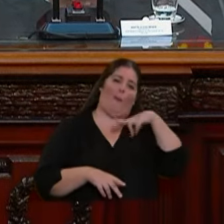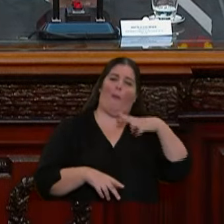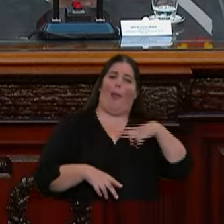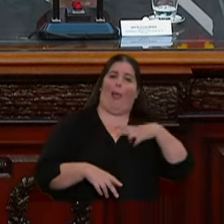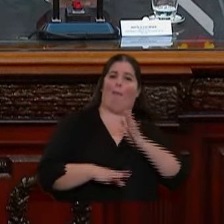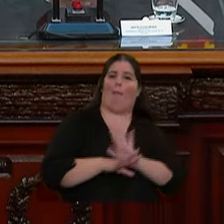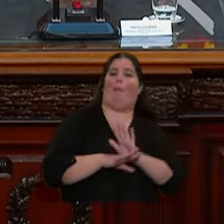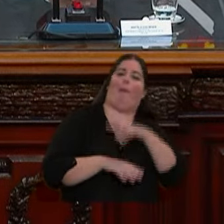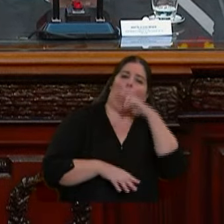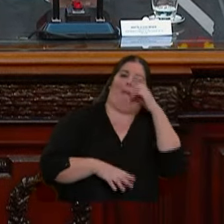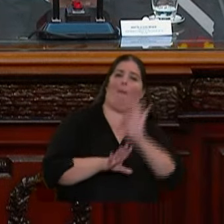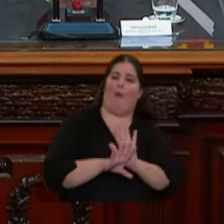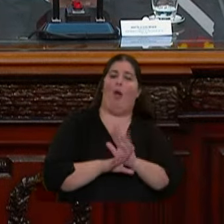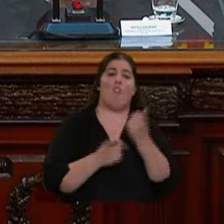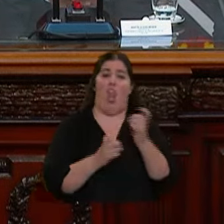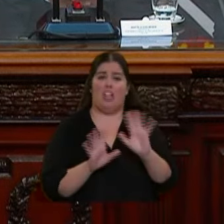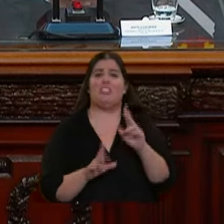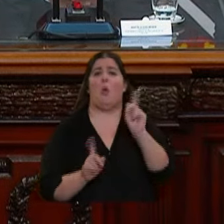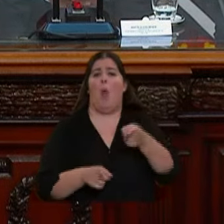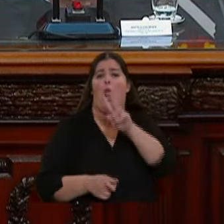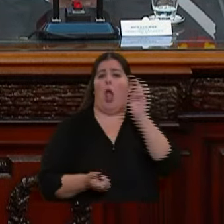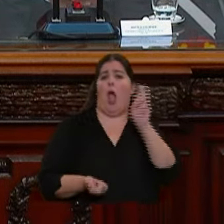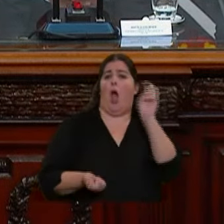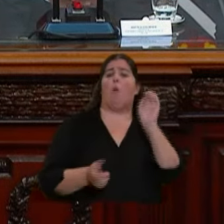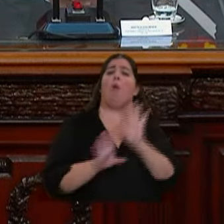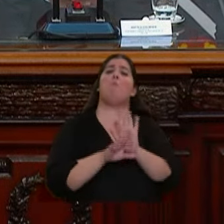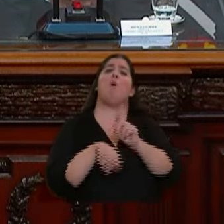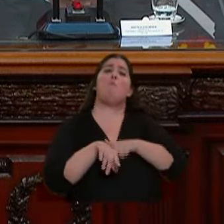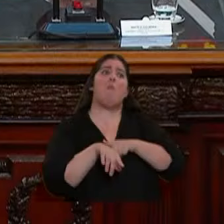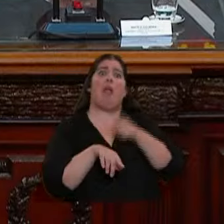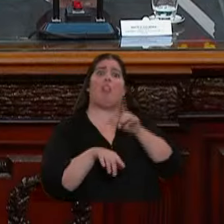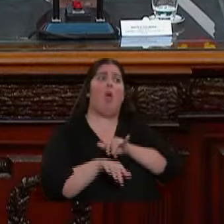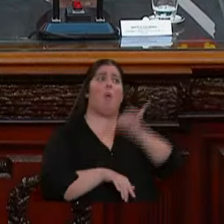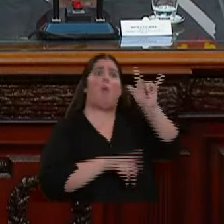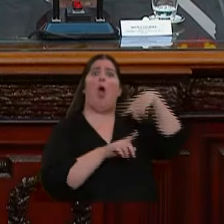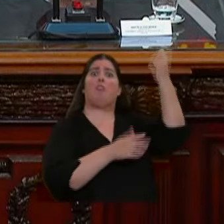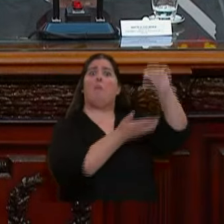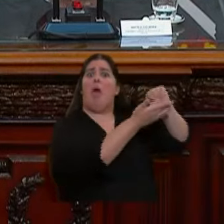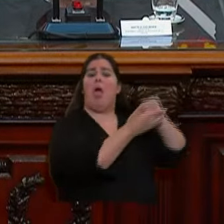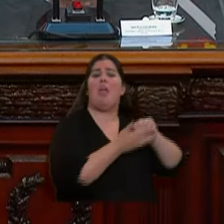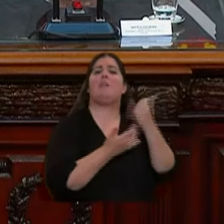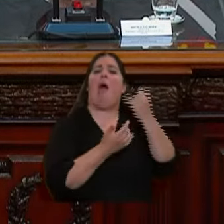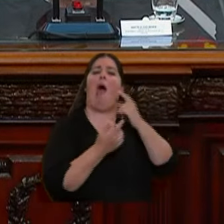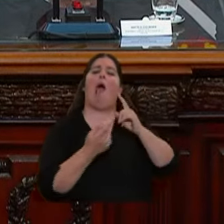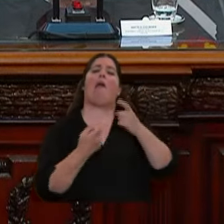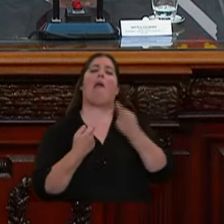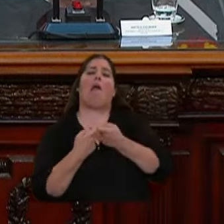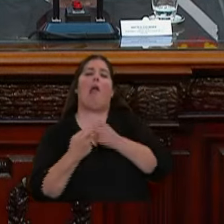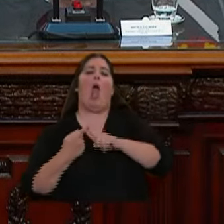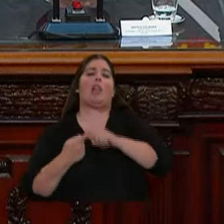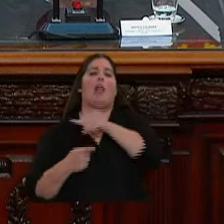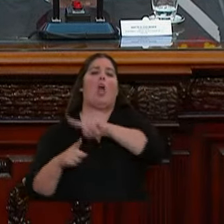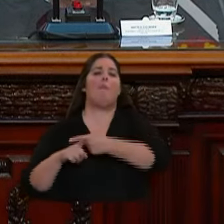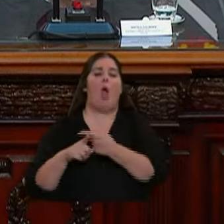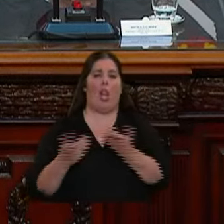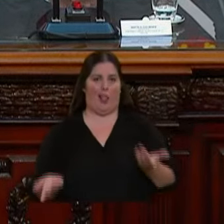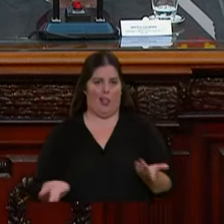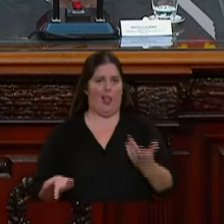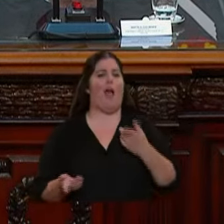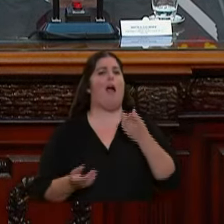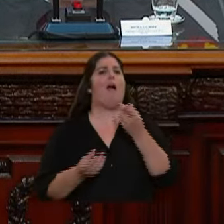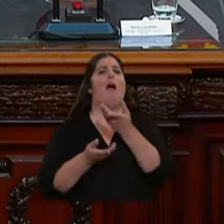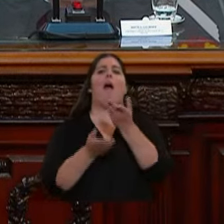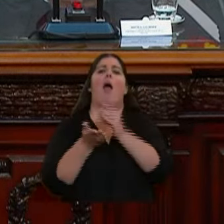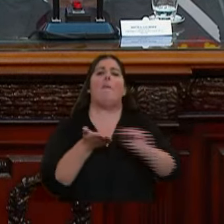sin necesitarlo, muchos de esos mientras viajaban en avión al exterior, muchos con conexiones espurias en la política, muchos